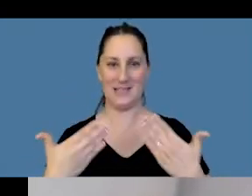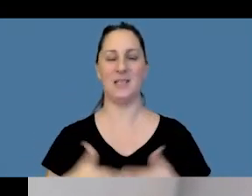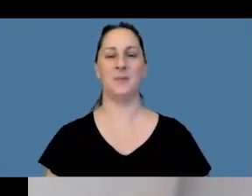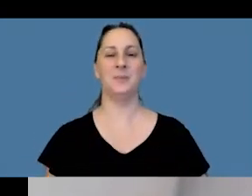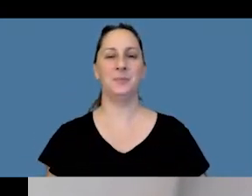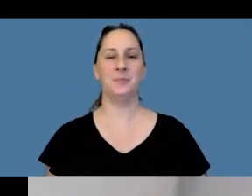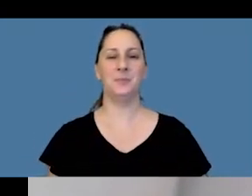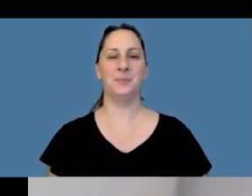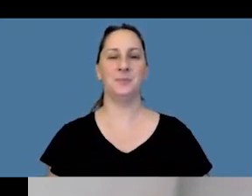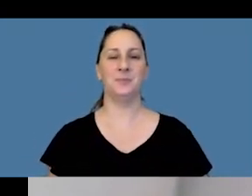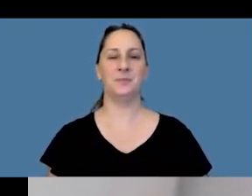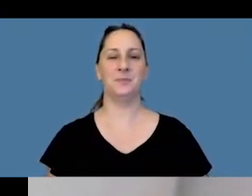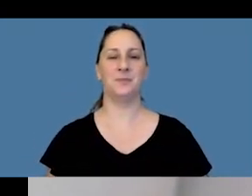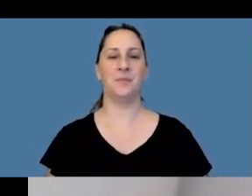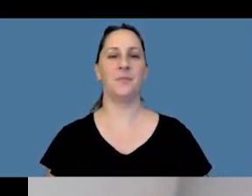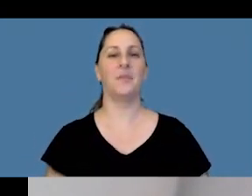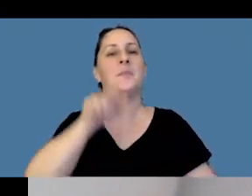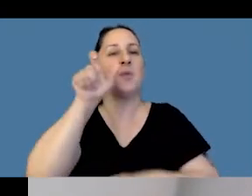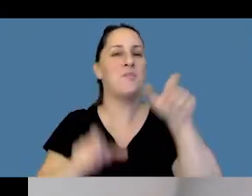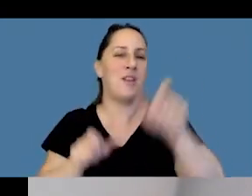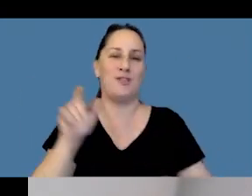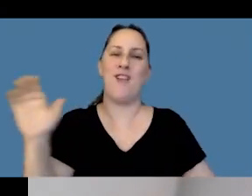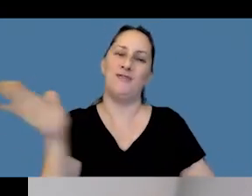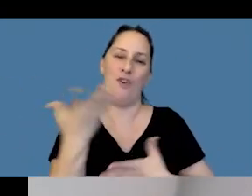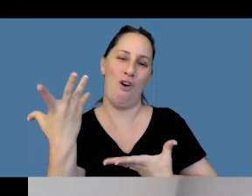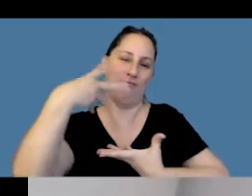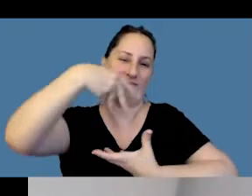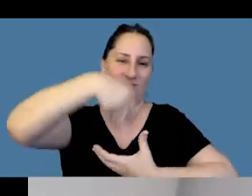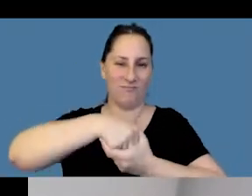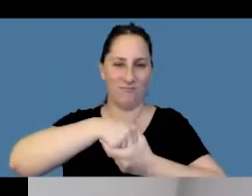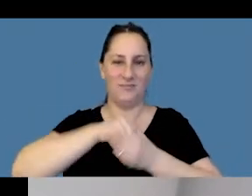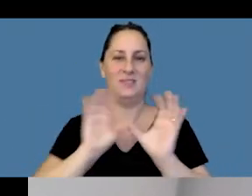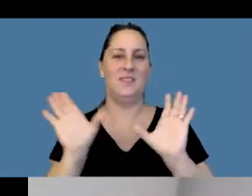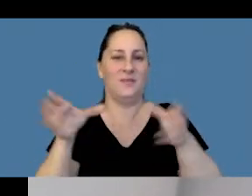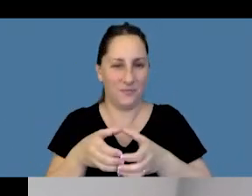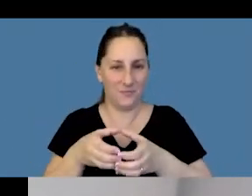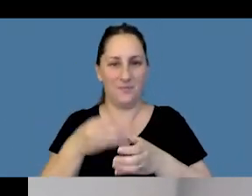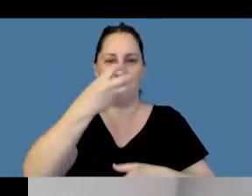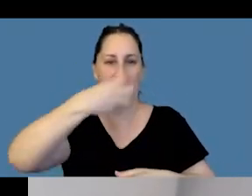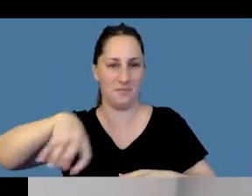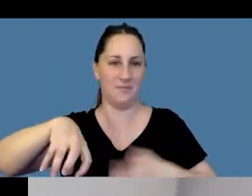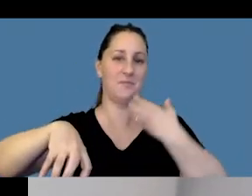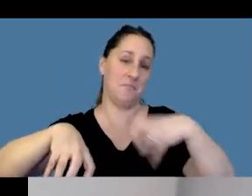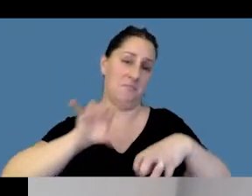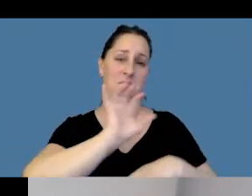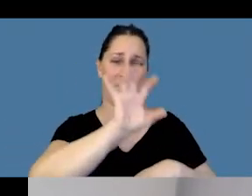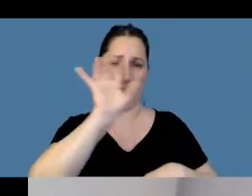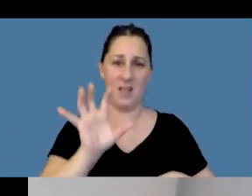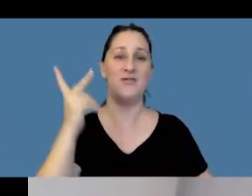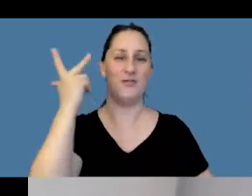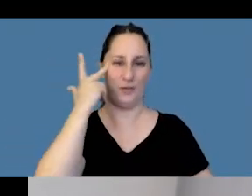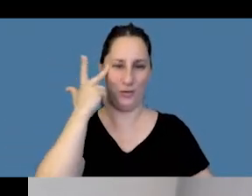Bueno, y a todos los que integran las seccionales también del interior, a las 18